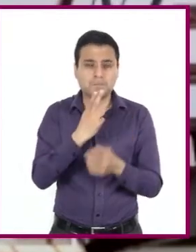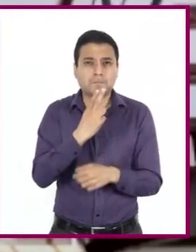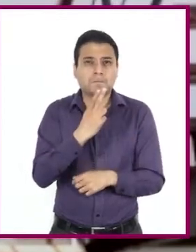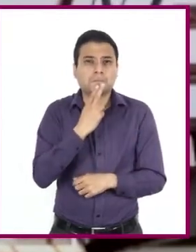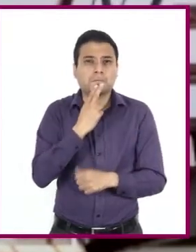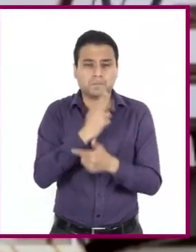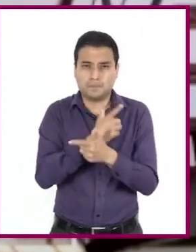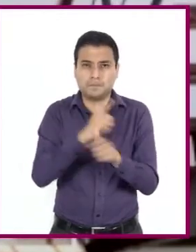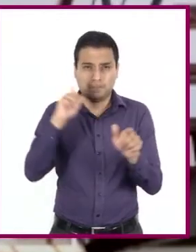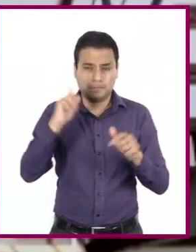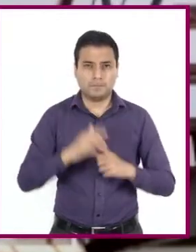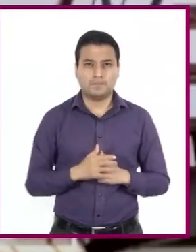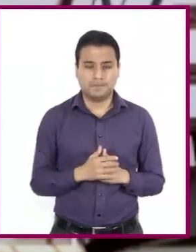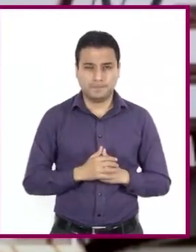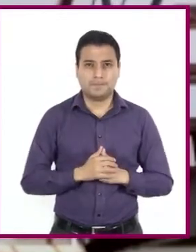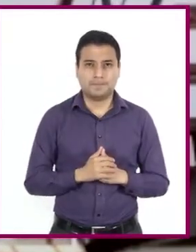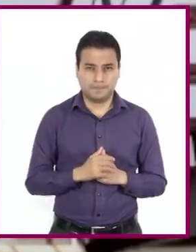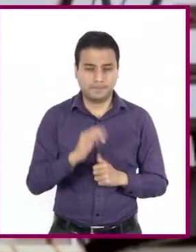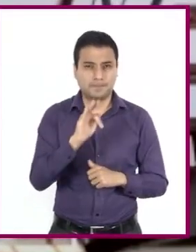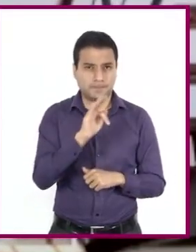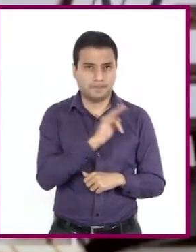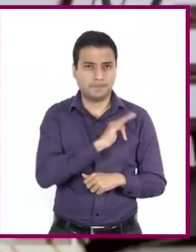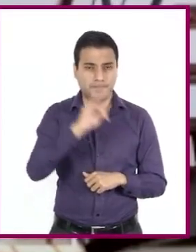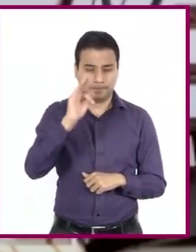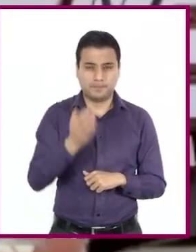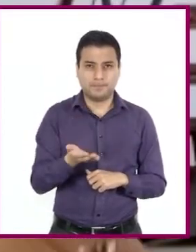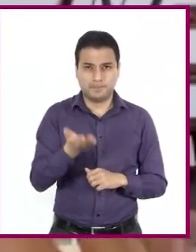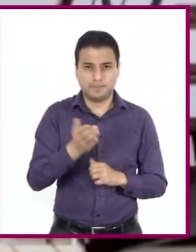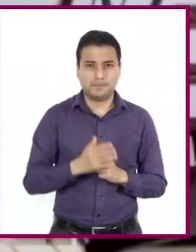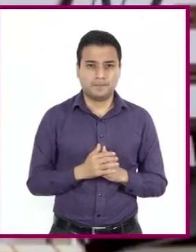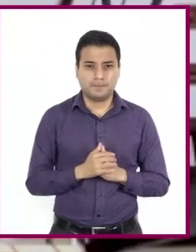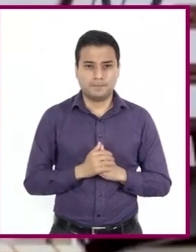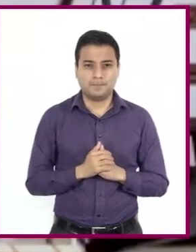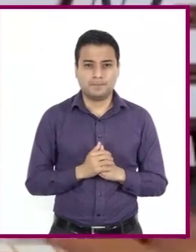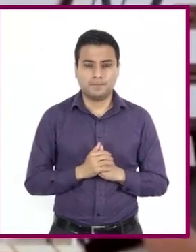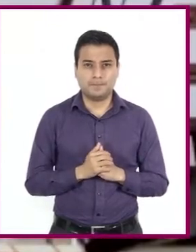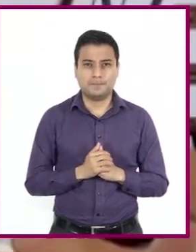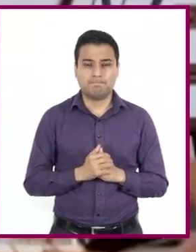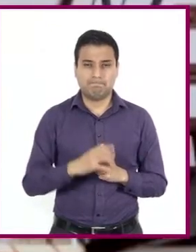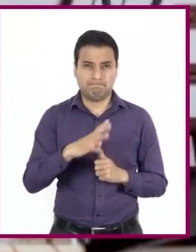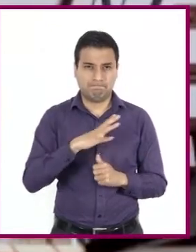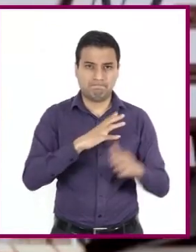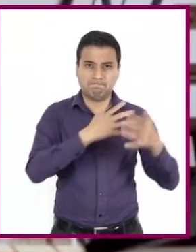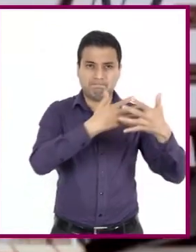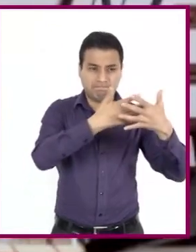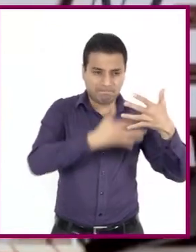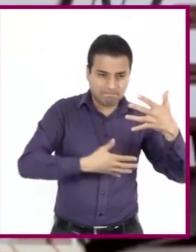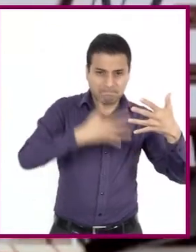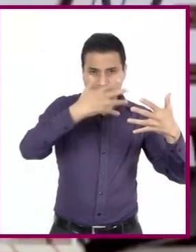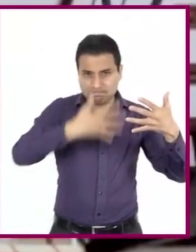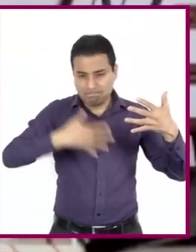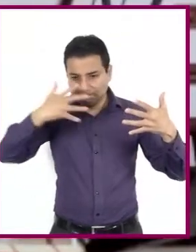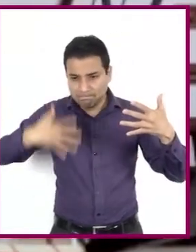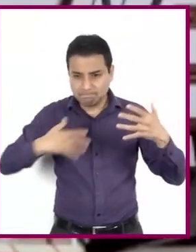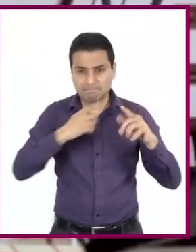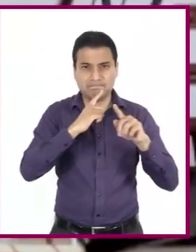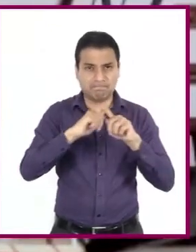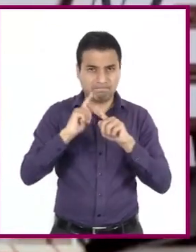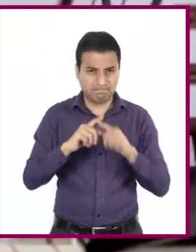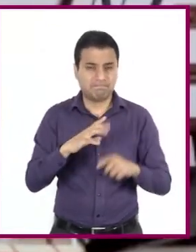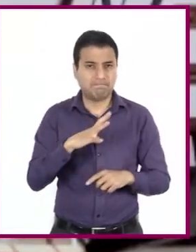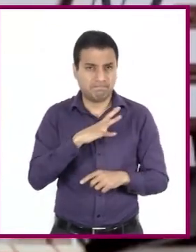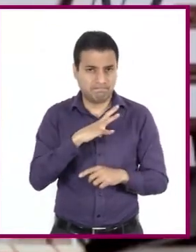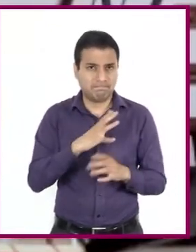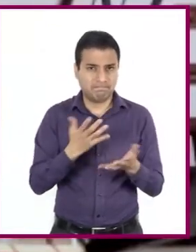libre, perdón por la redundancia de la palabra libre, y hay un repertorio y un surtido amplio de esas palabras,